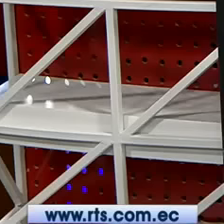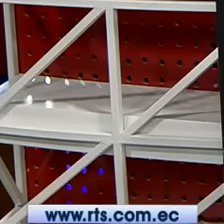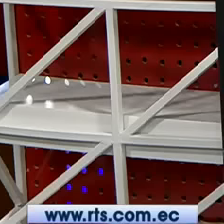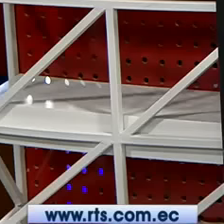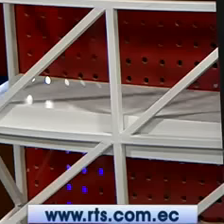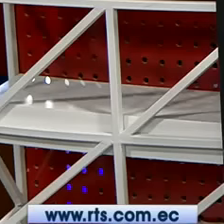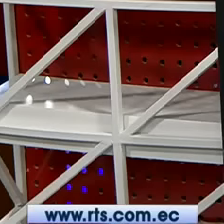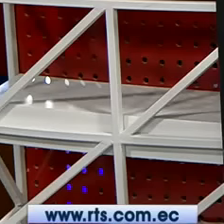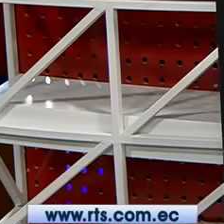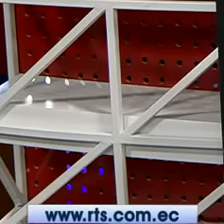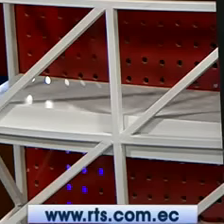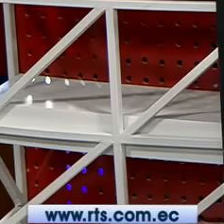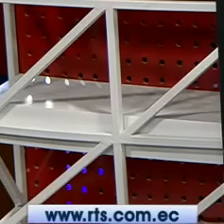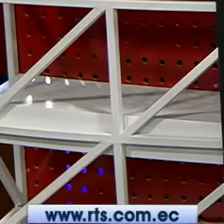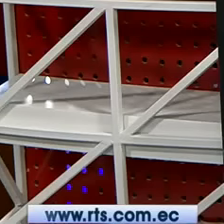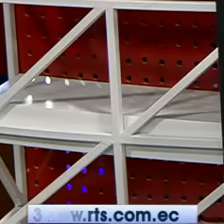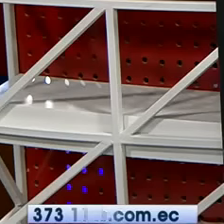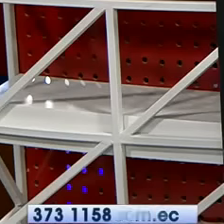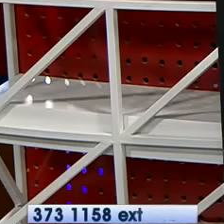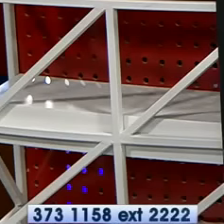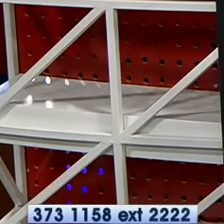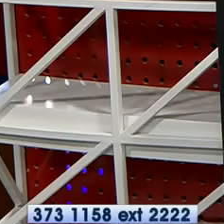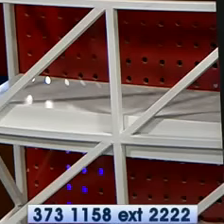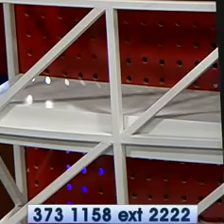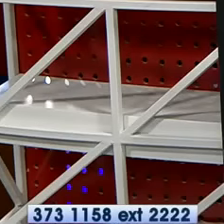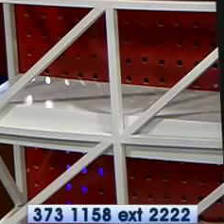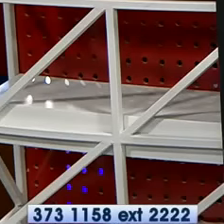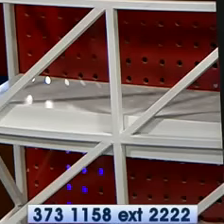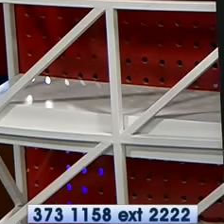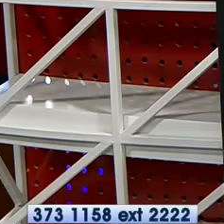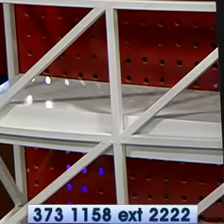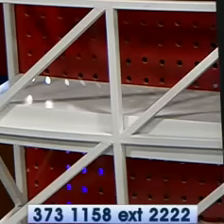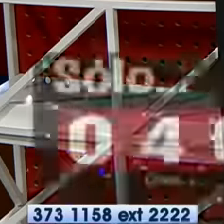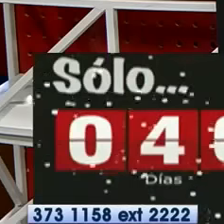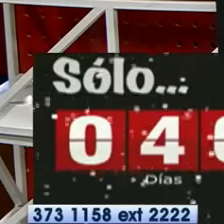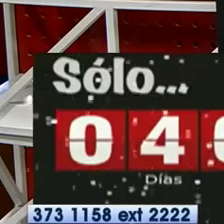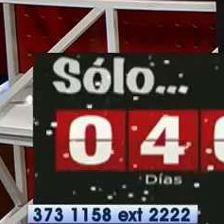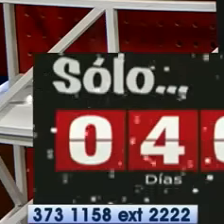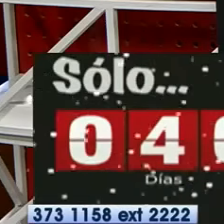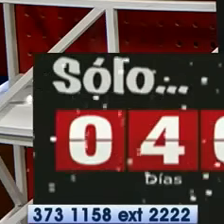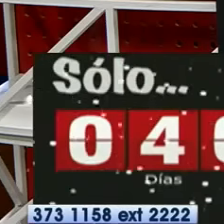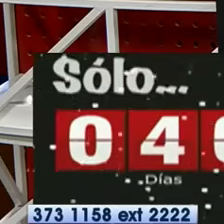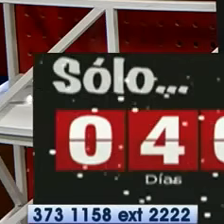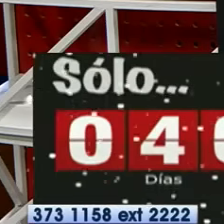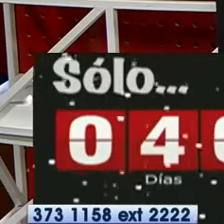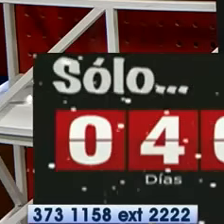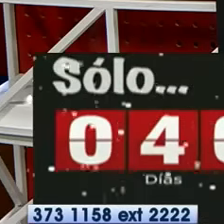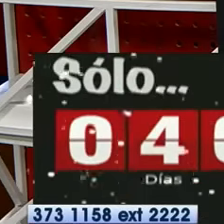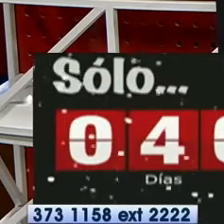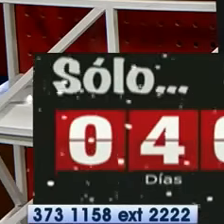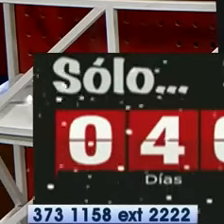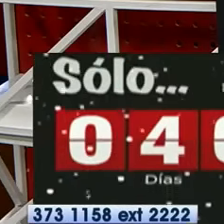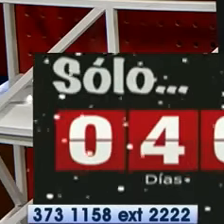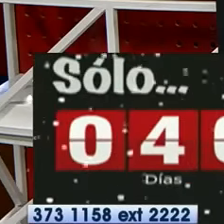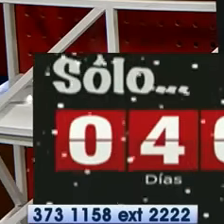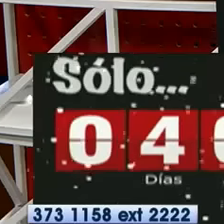Lo hacemos, pero ¿qué te parece si vemos cuántos días faltan para la Navidad? Ah, eso me gusta. Claro. Ahí está, 46